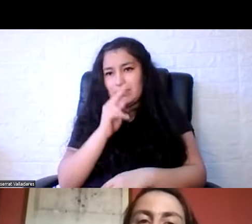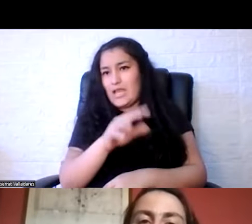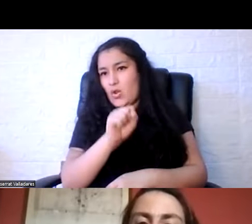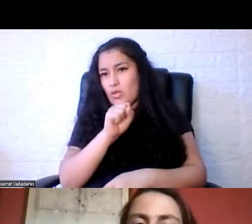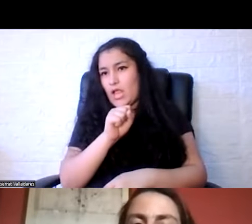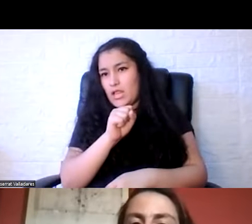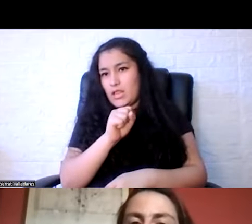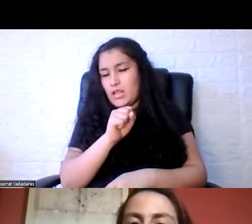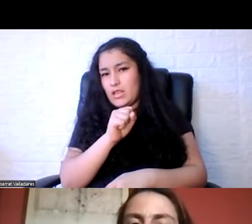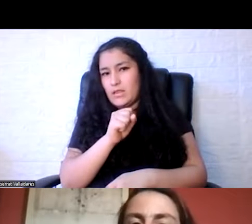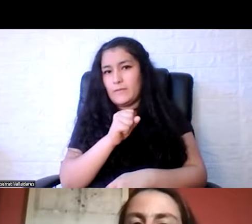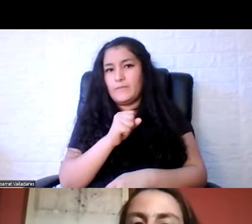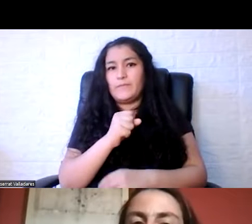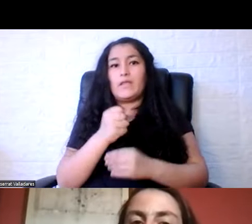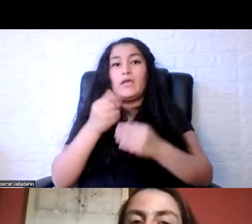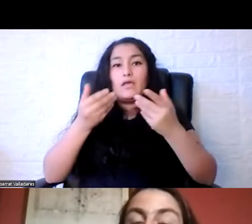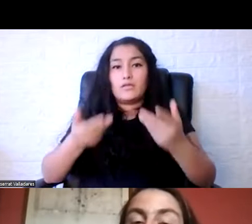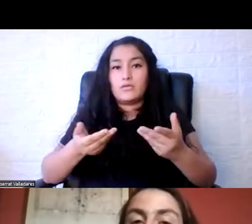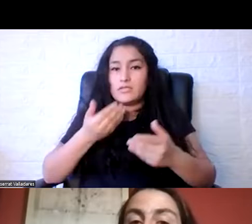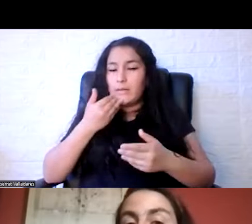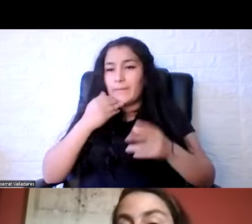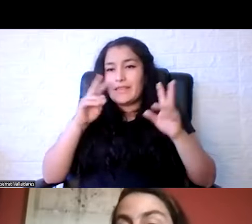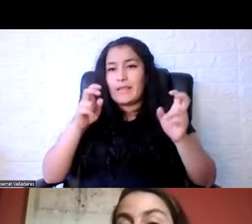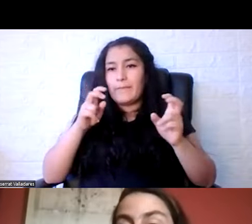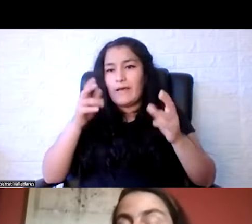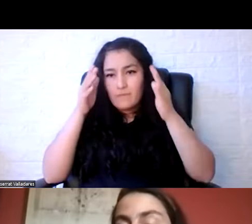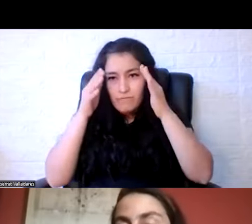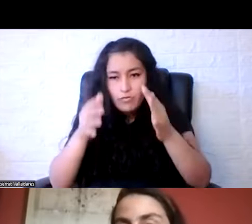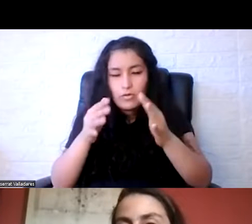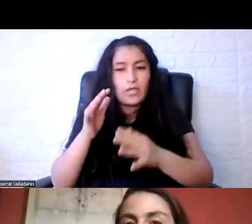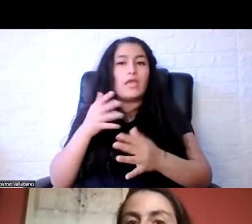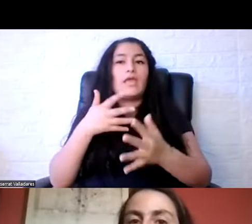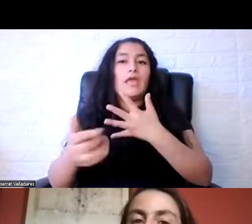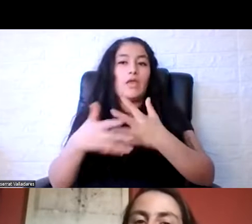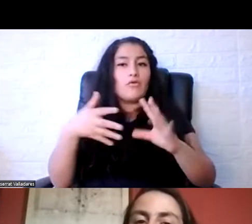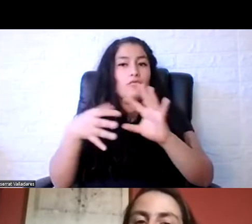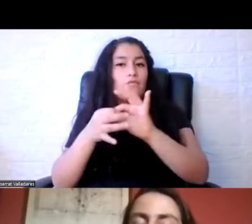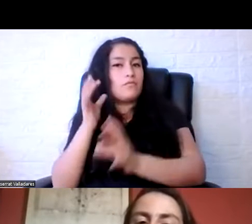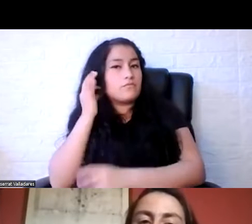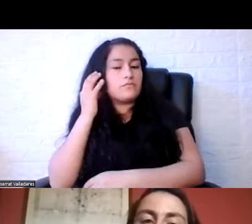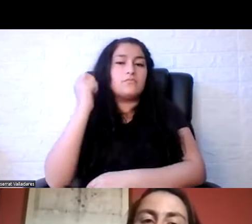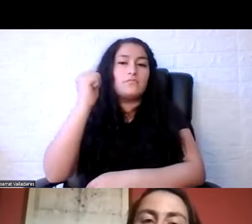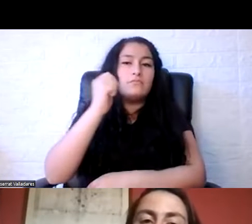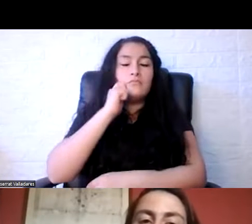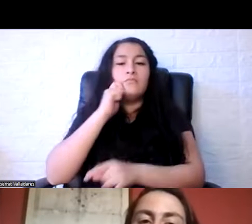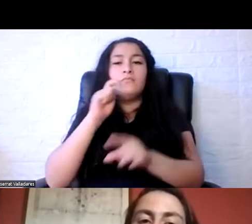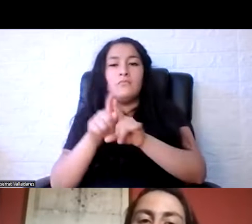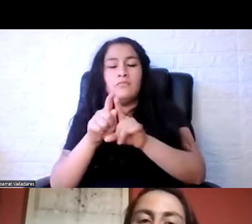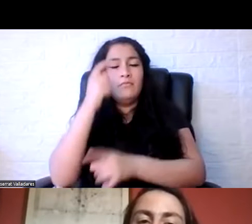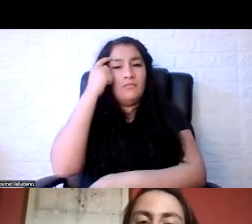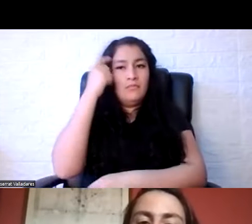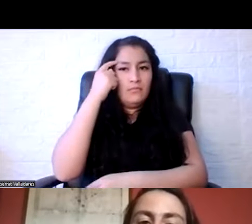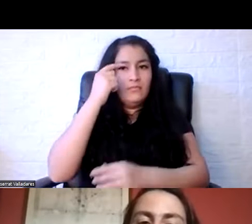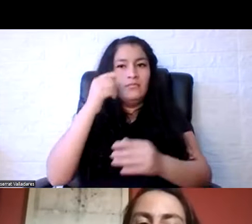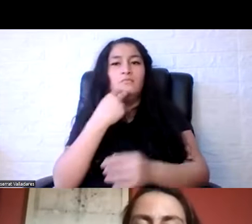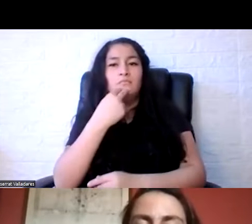Y también una posición ecofeminista nos permite enfrentar de mejor manera la habitabilidad. Y aquí vuelvo al texto del que les estaba hablando,